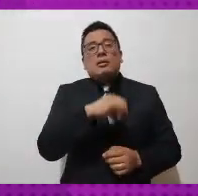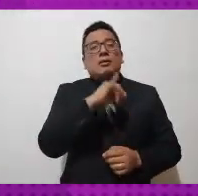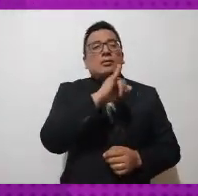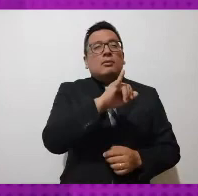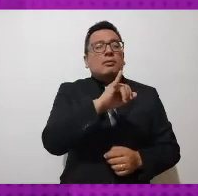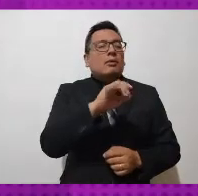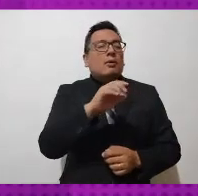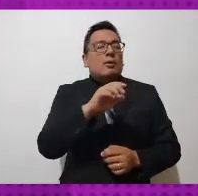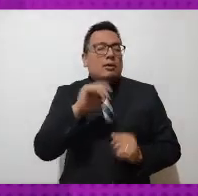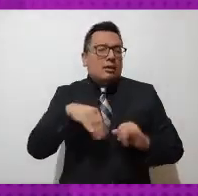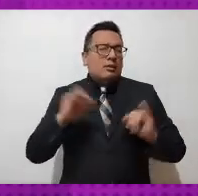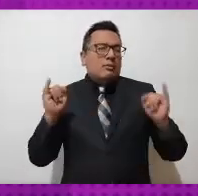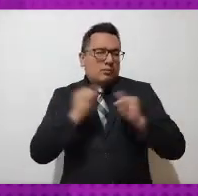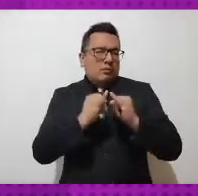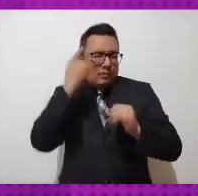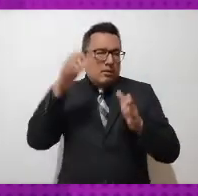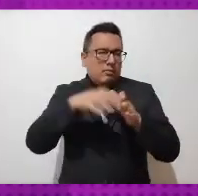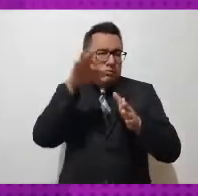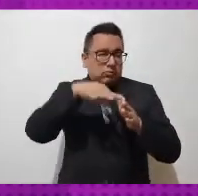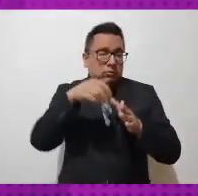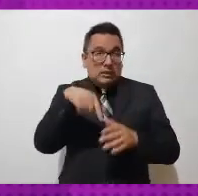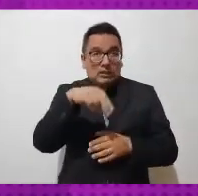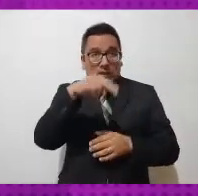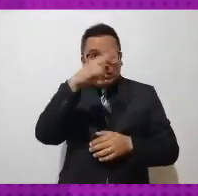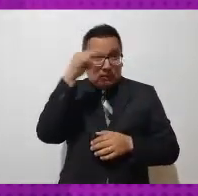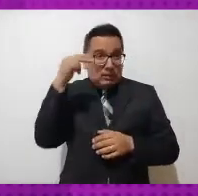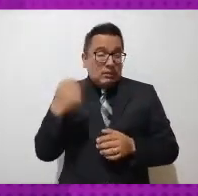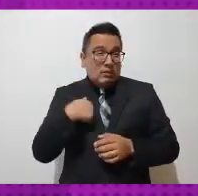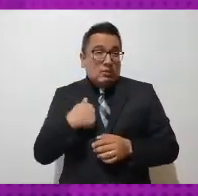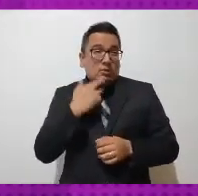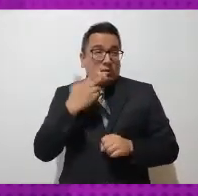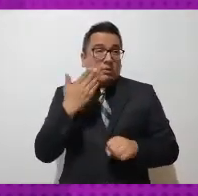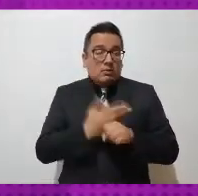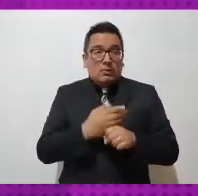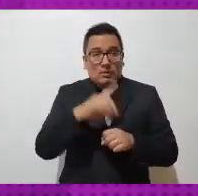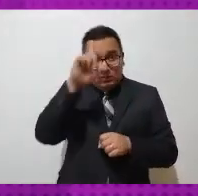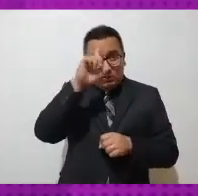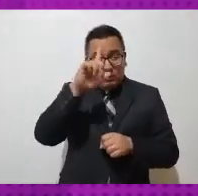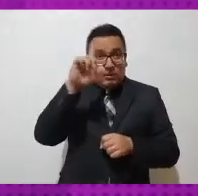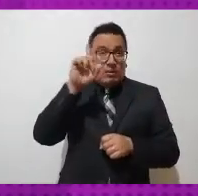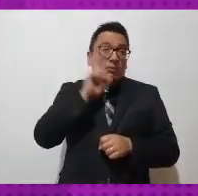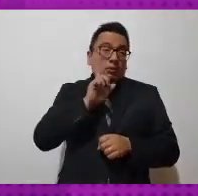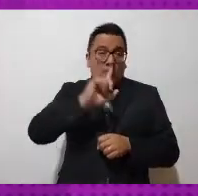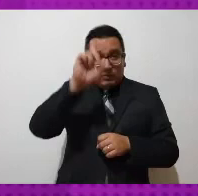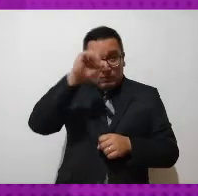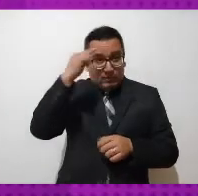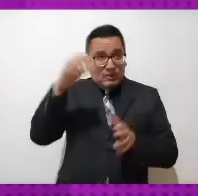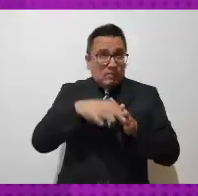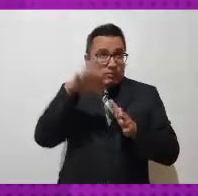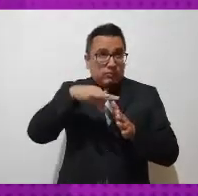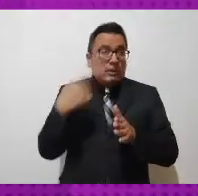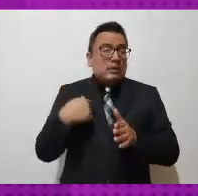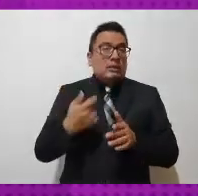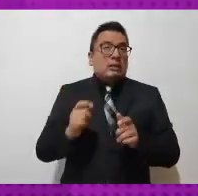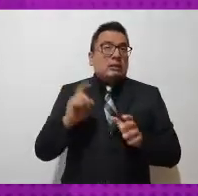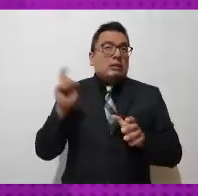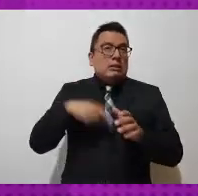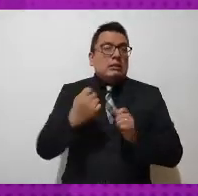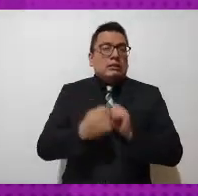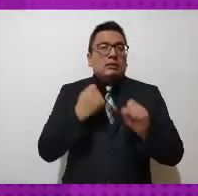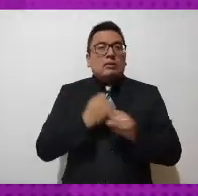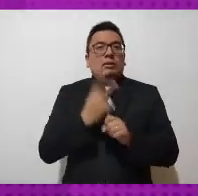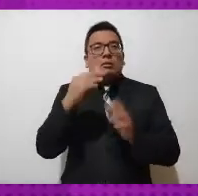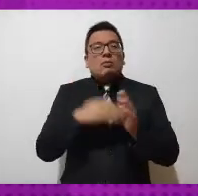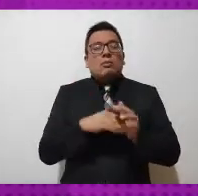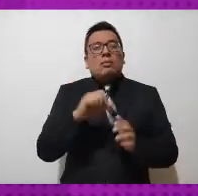Nayarit. Yo actualmente me desempeño como consejera electoral, soy de la integración del 2021 y soy ingeniera industrial,